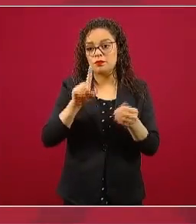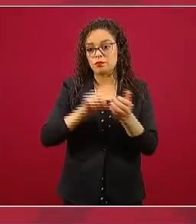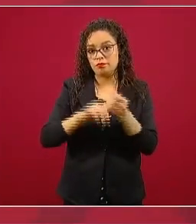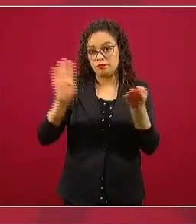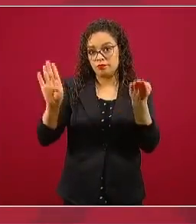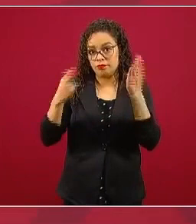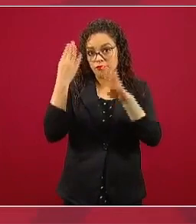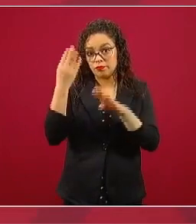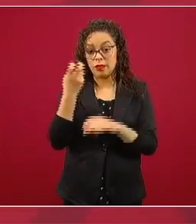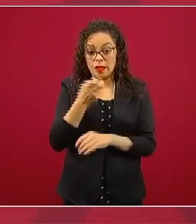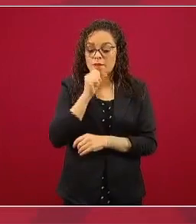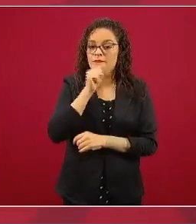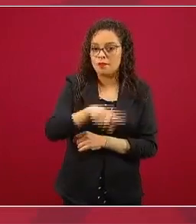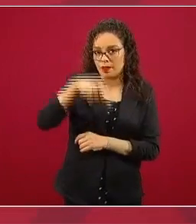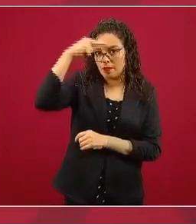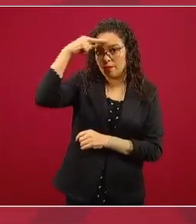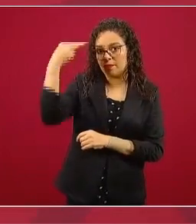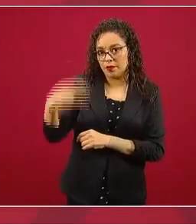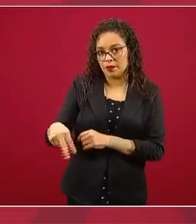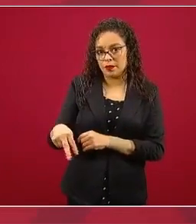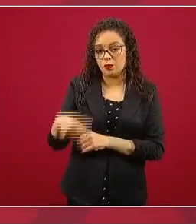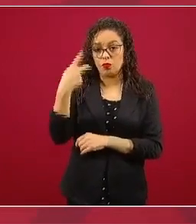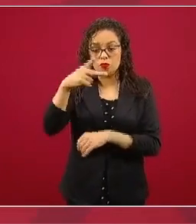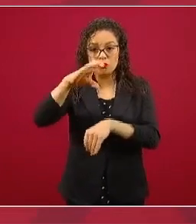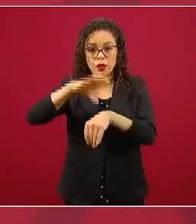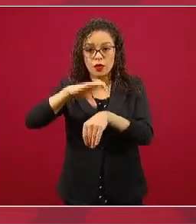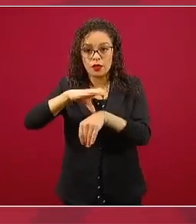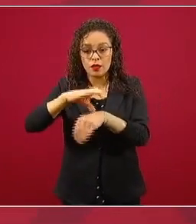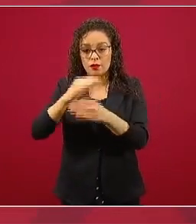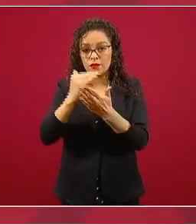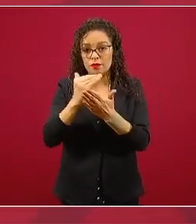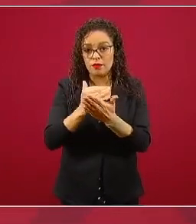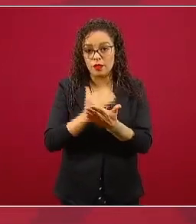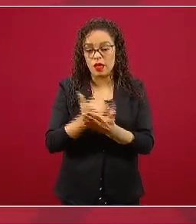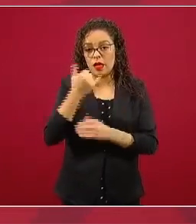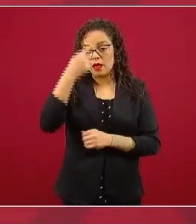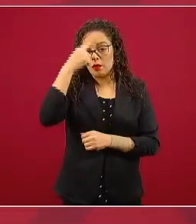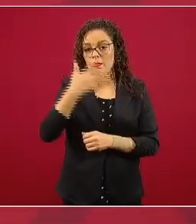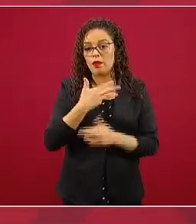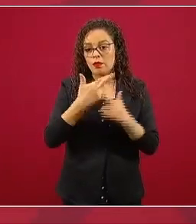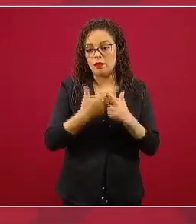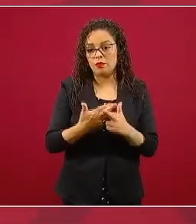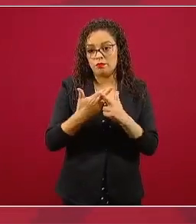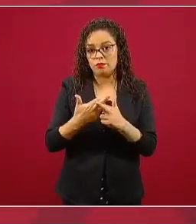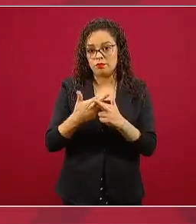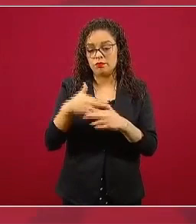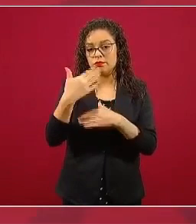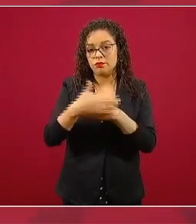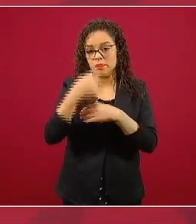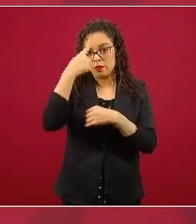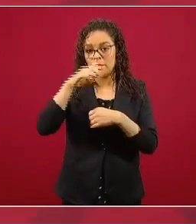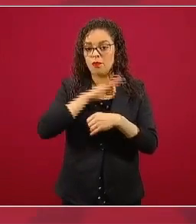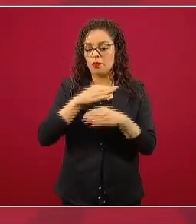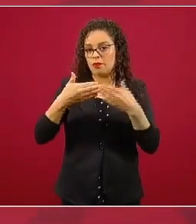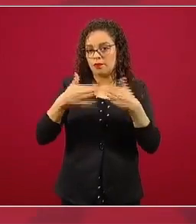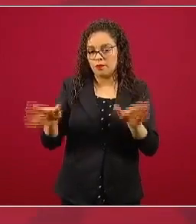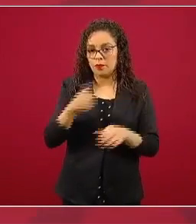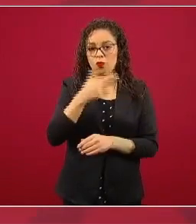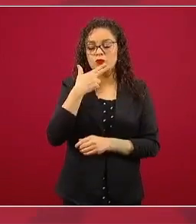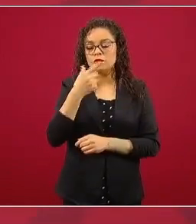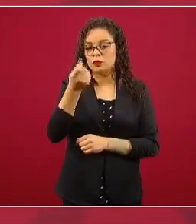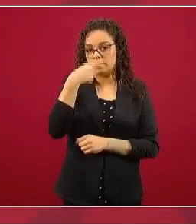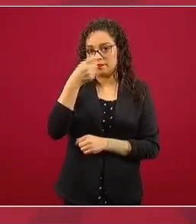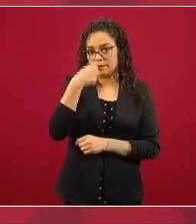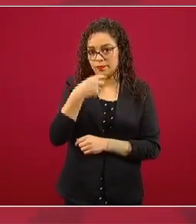México, en los protocolos clínicos y en la disponibilidad en su momento al medicamento. Entonces es muy